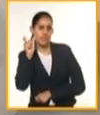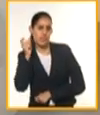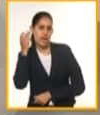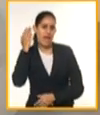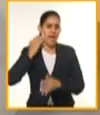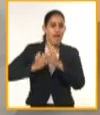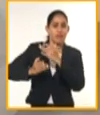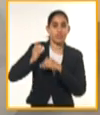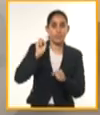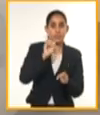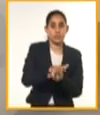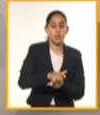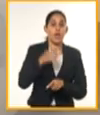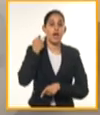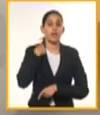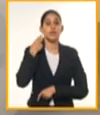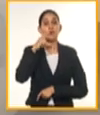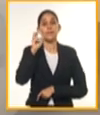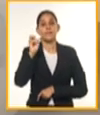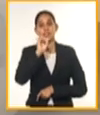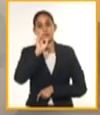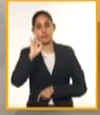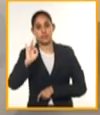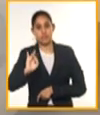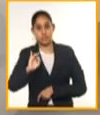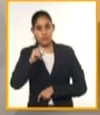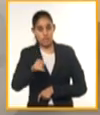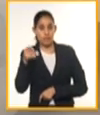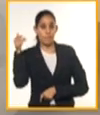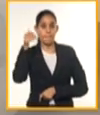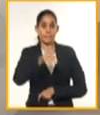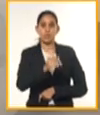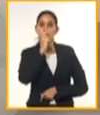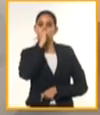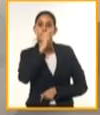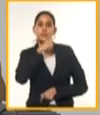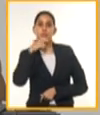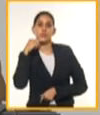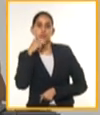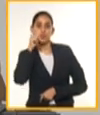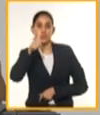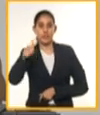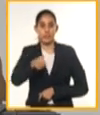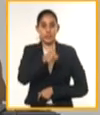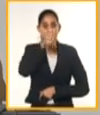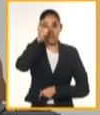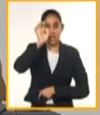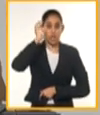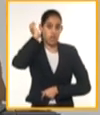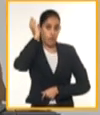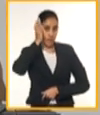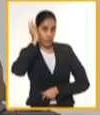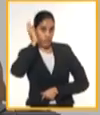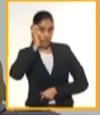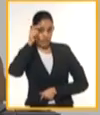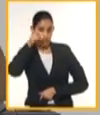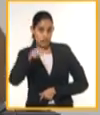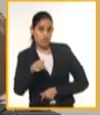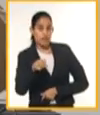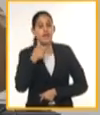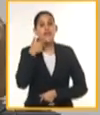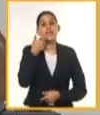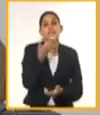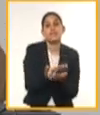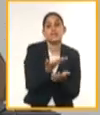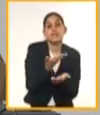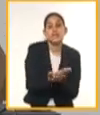Putin fue a la conferencia de Múnich, a la mismísima conferencia de Múnich, y aclaró que exigía, y más que exigir,